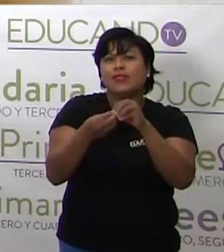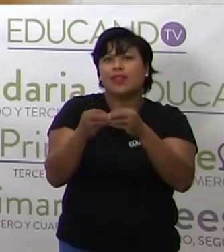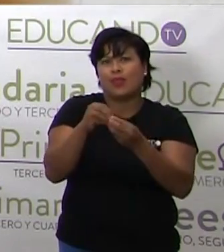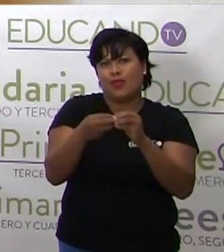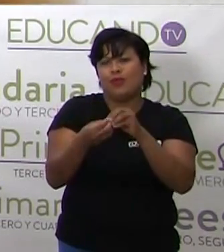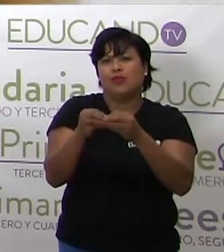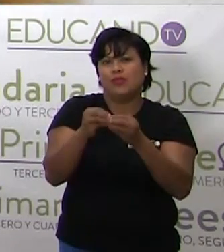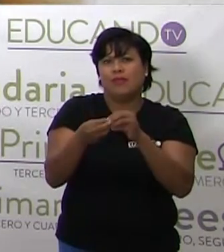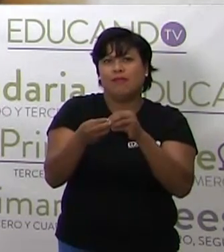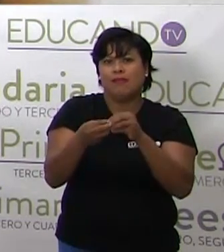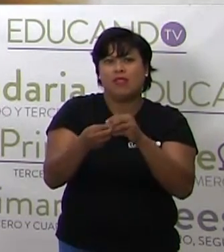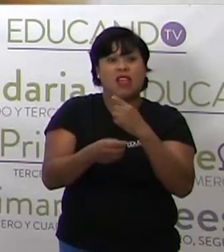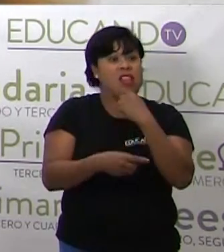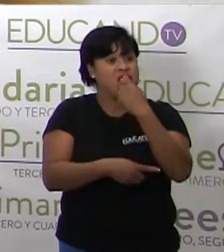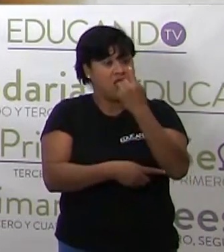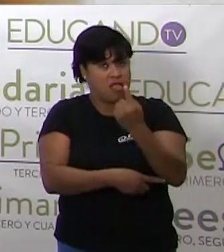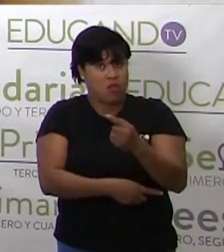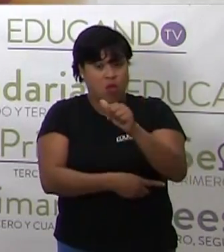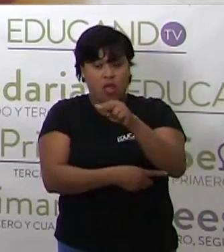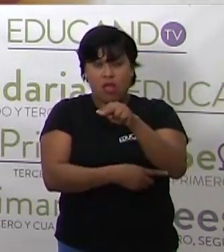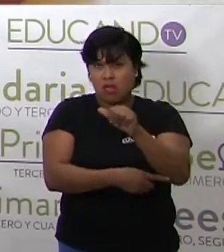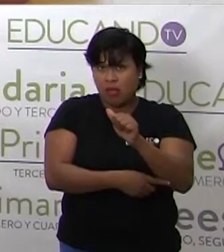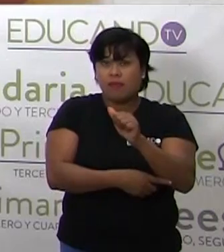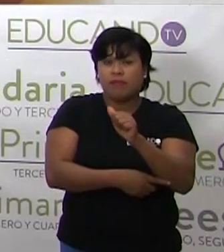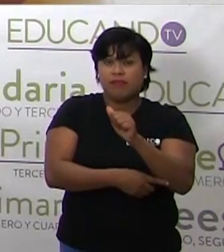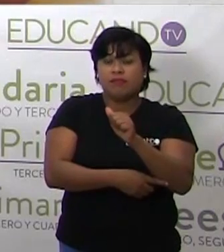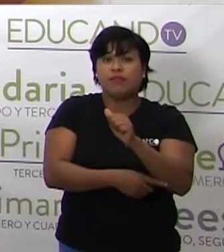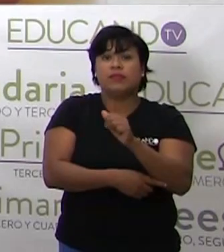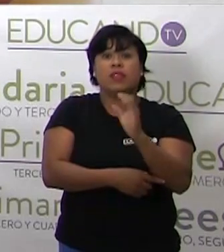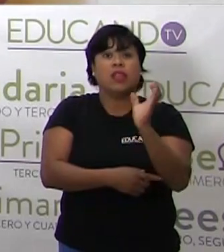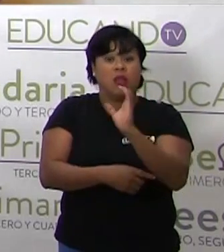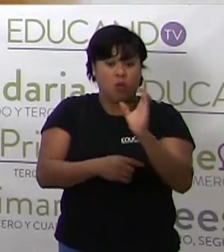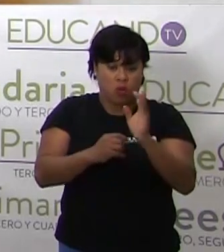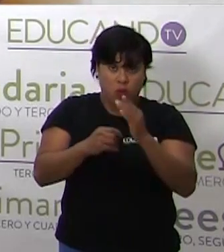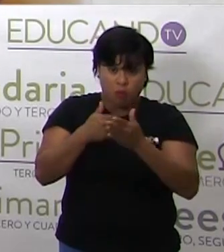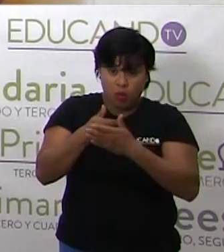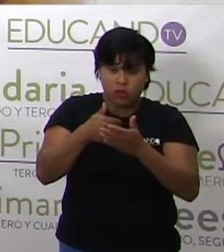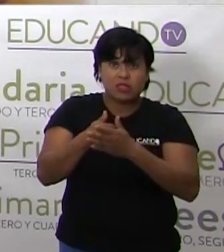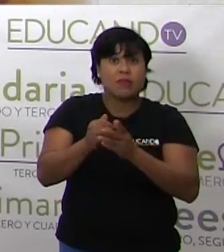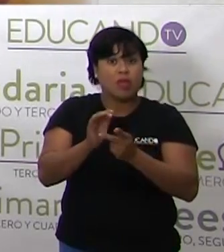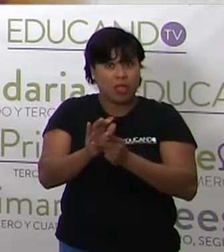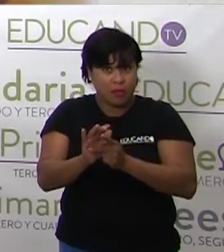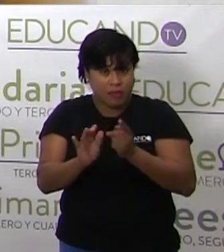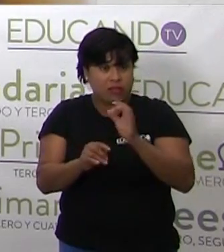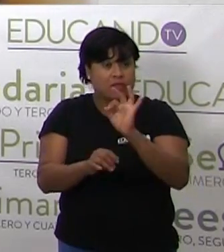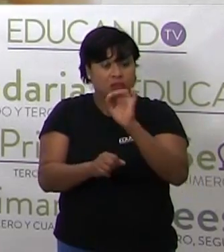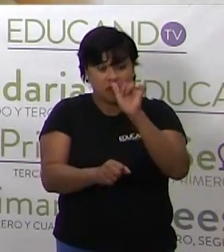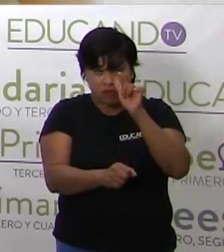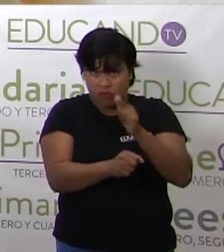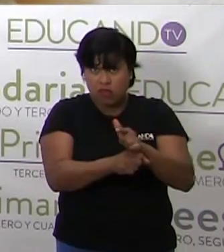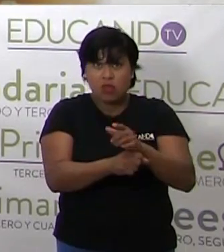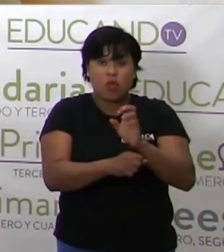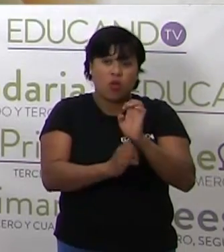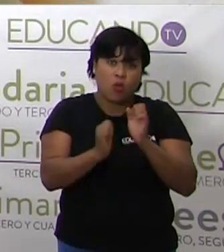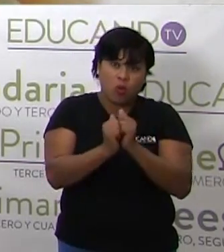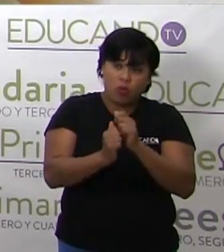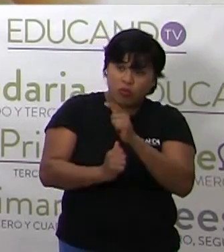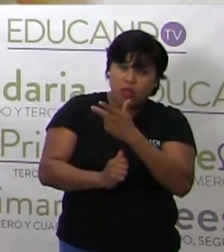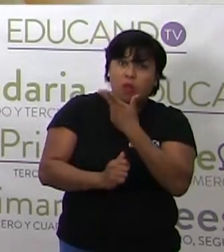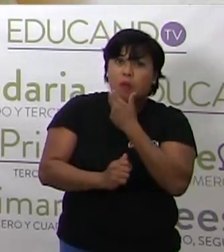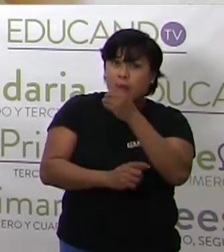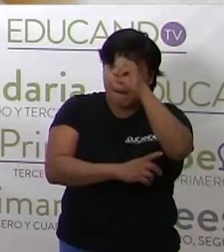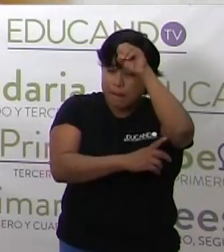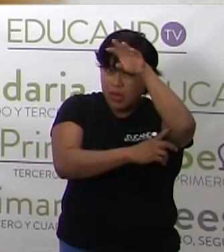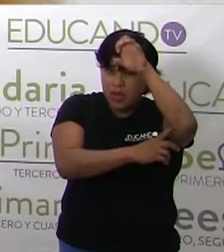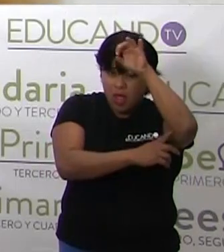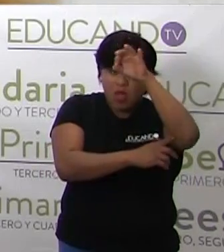besándose. Le advirtió a Ana que la próxima vez que la encontrara con ese minero,